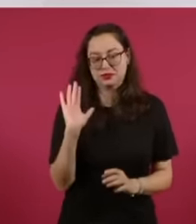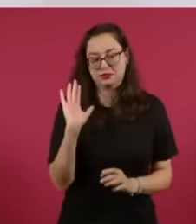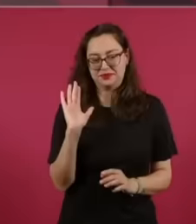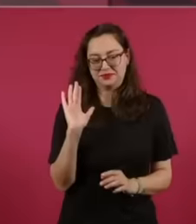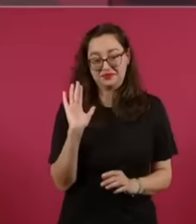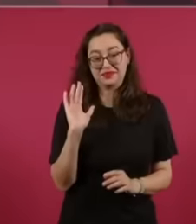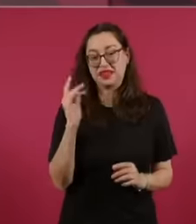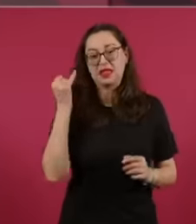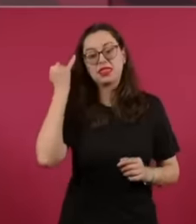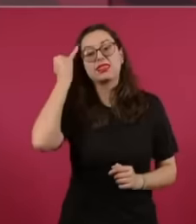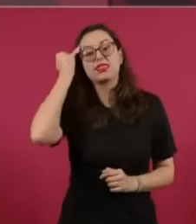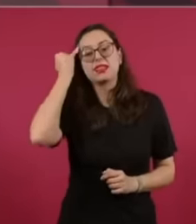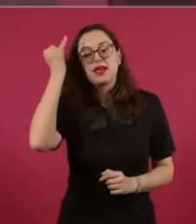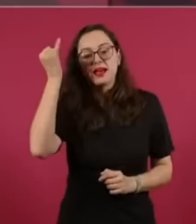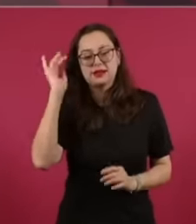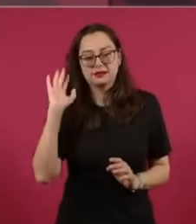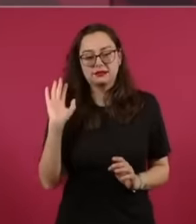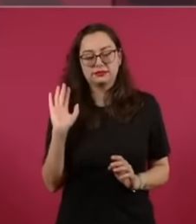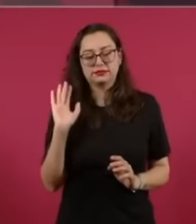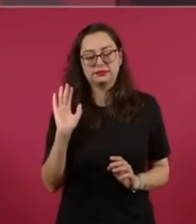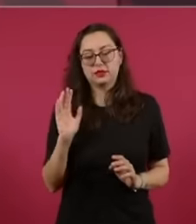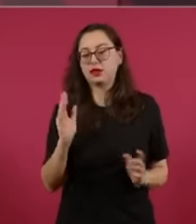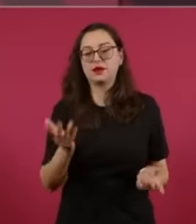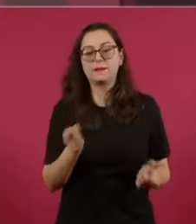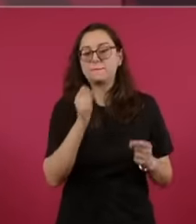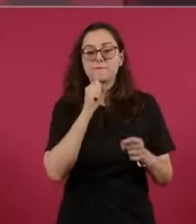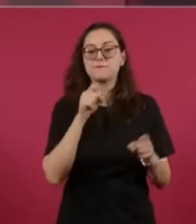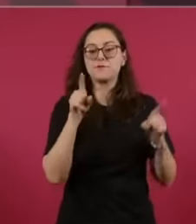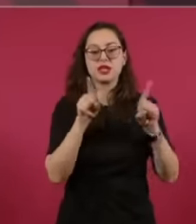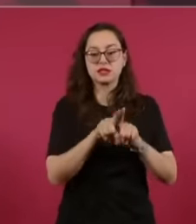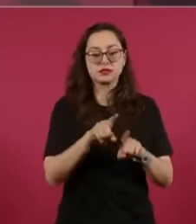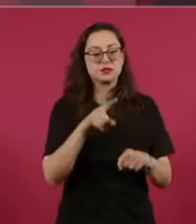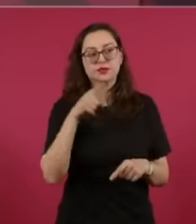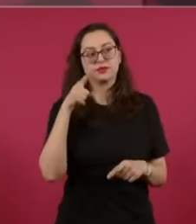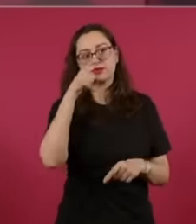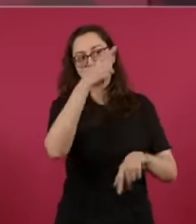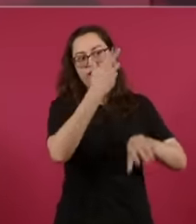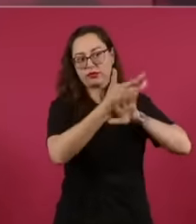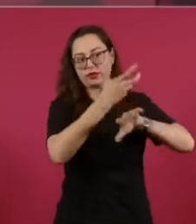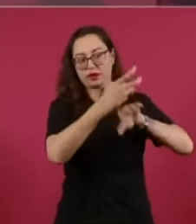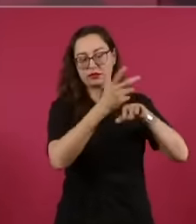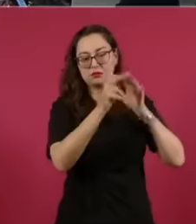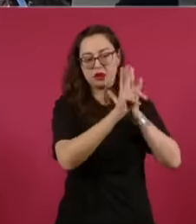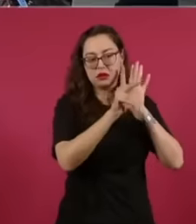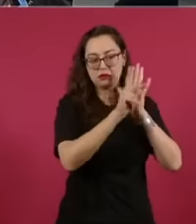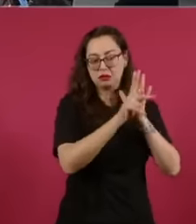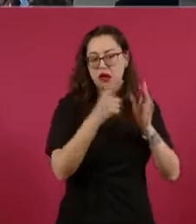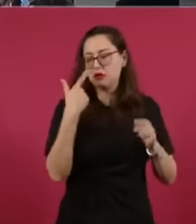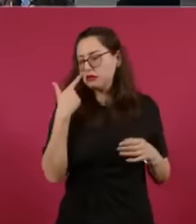Y así los corresponsales del New York Times y del Washington Post, y todos.